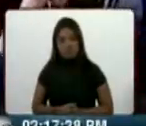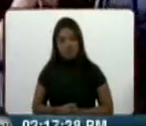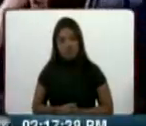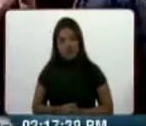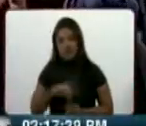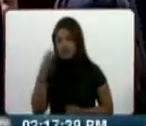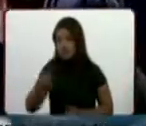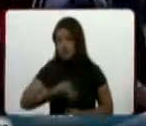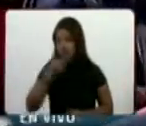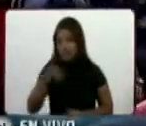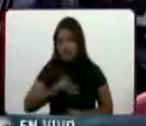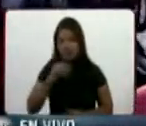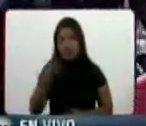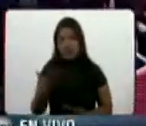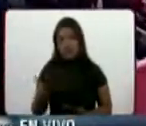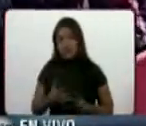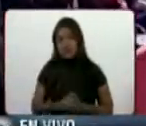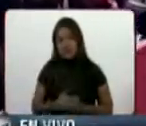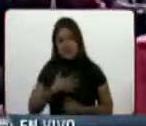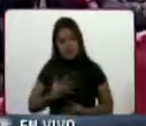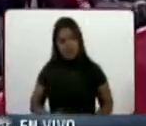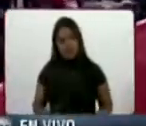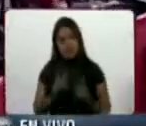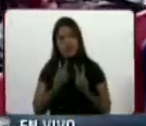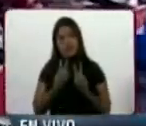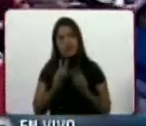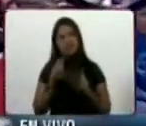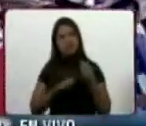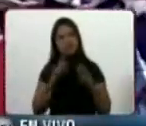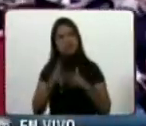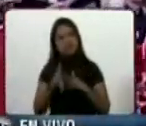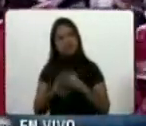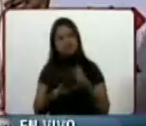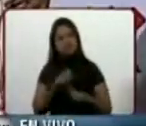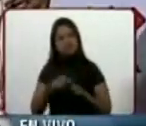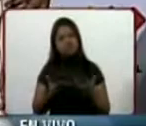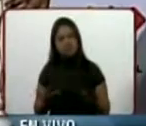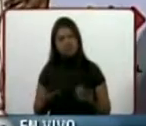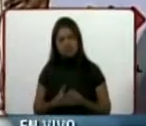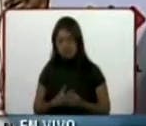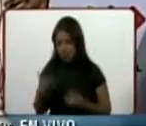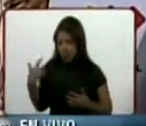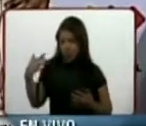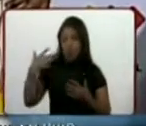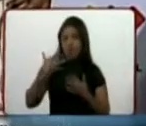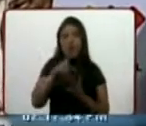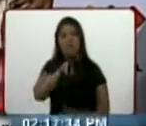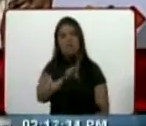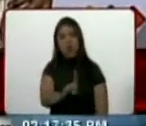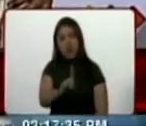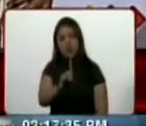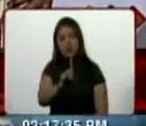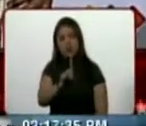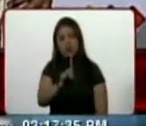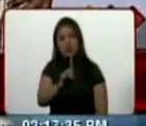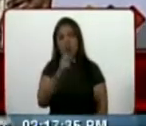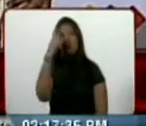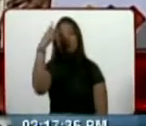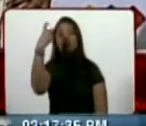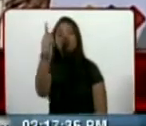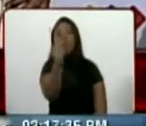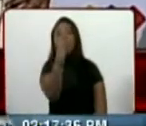Siempre... Mi vida la hice en los últimos 21 años alrededor del sueño de un hombre, de un